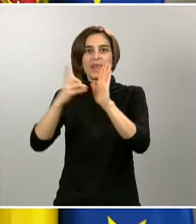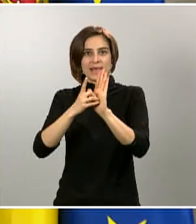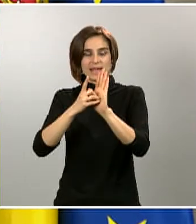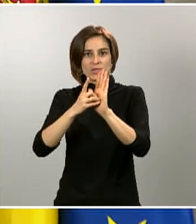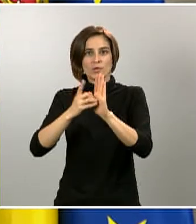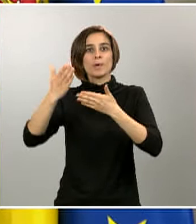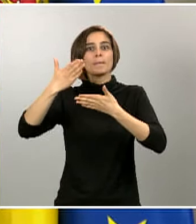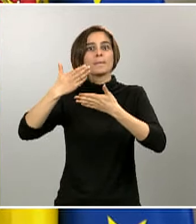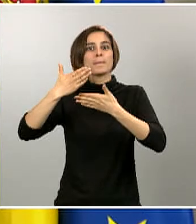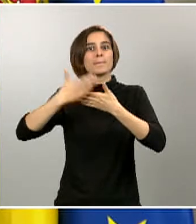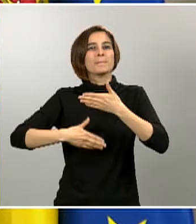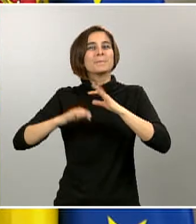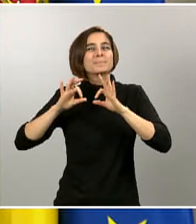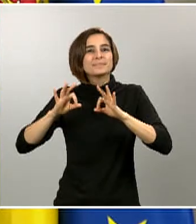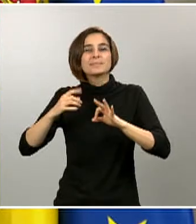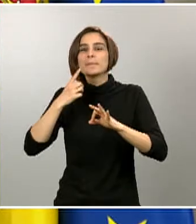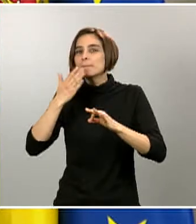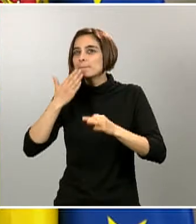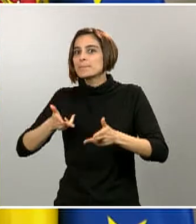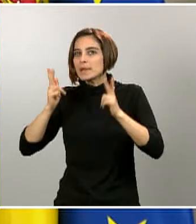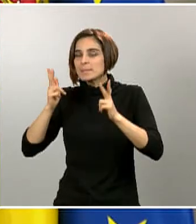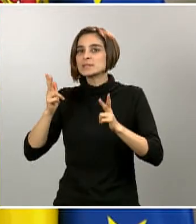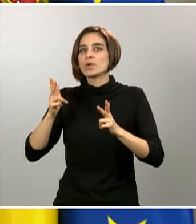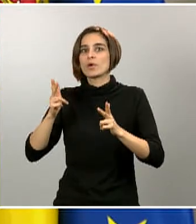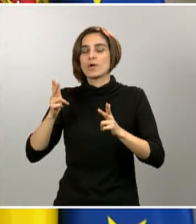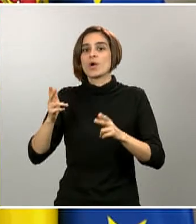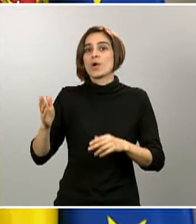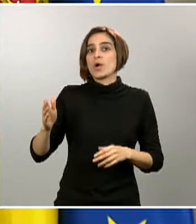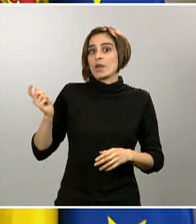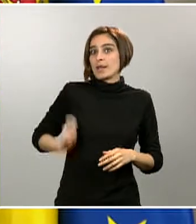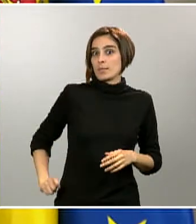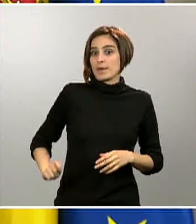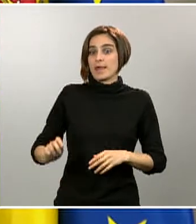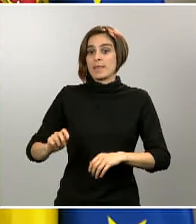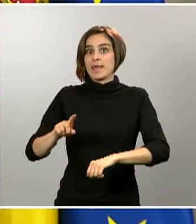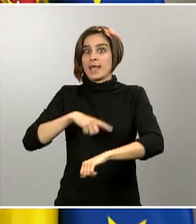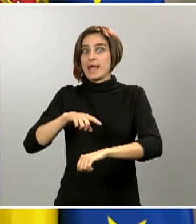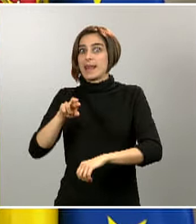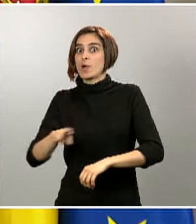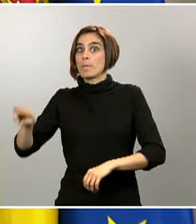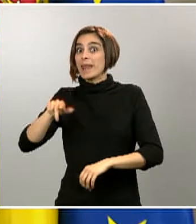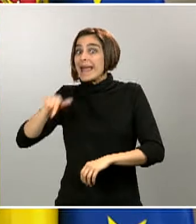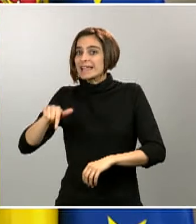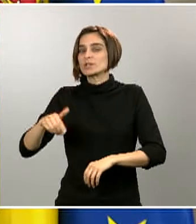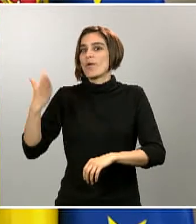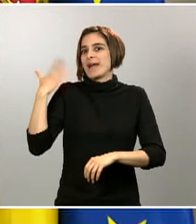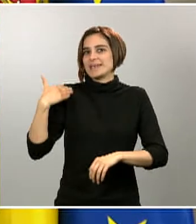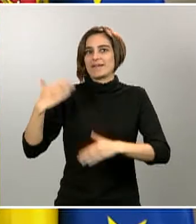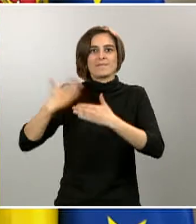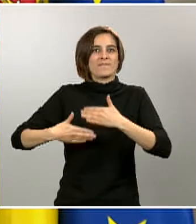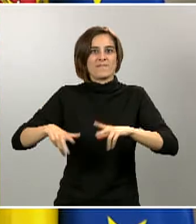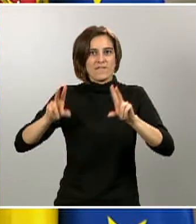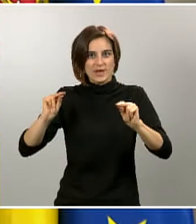permiso obligatorio recuperable y retribuible. Estamos en esta fase de confinamiento. El desescalamiento forma parte de los estudios, de